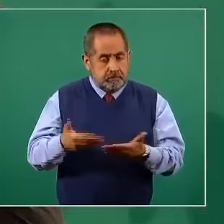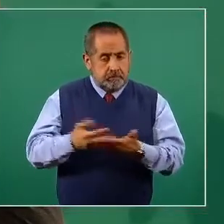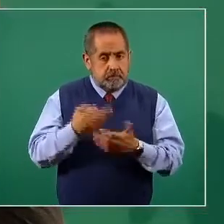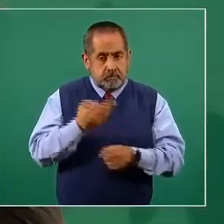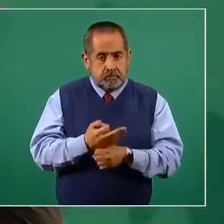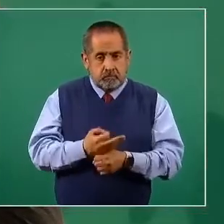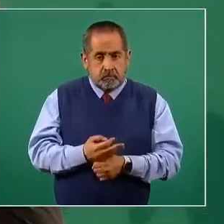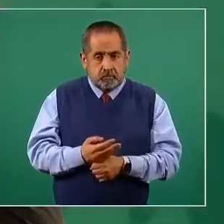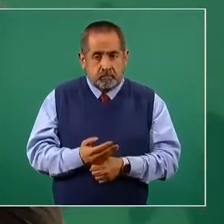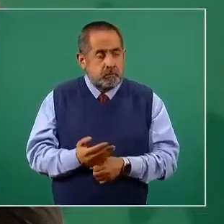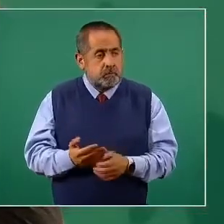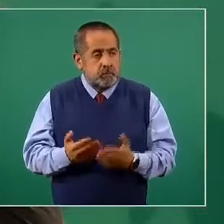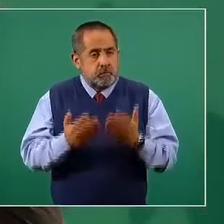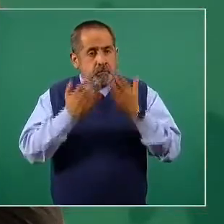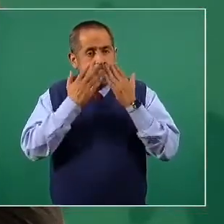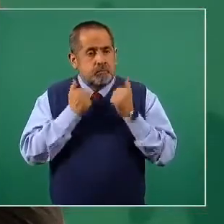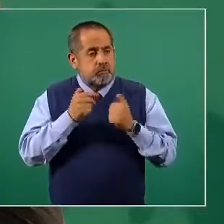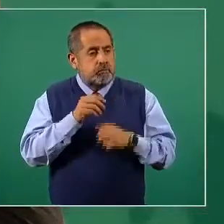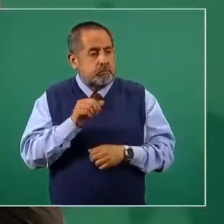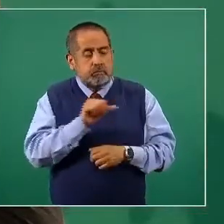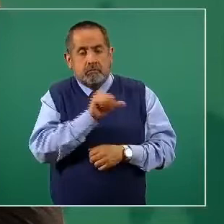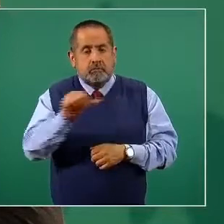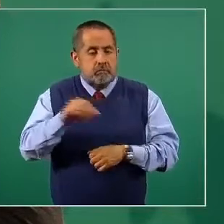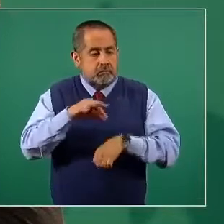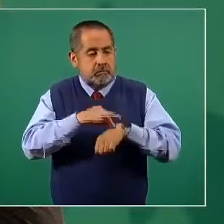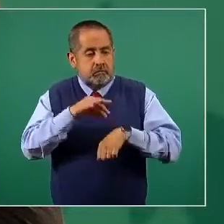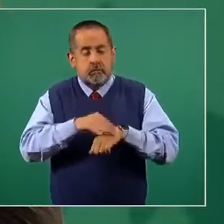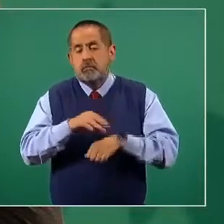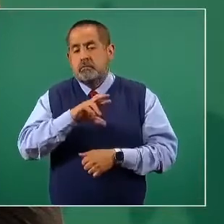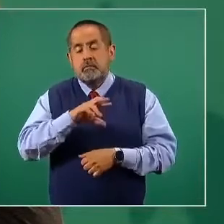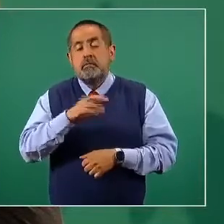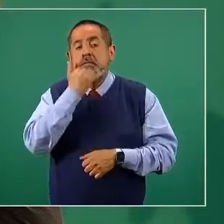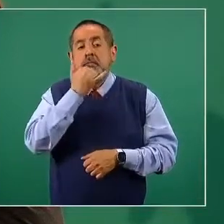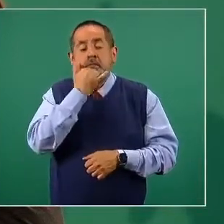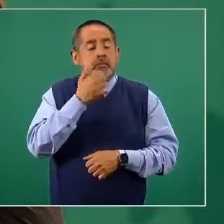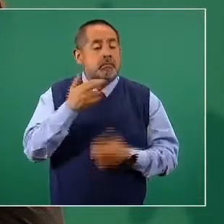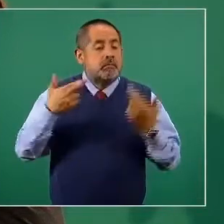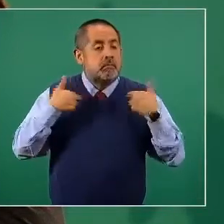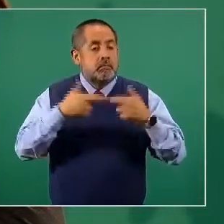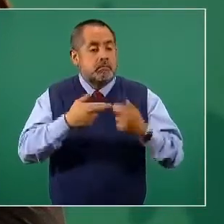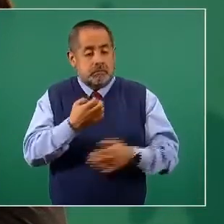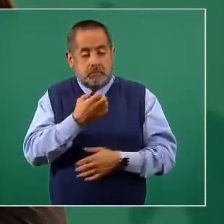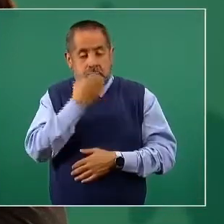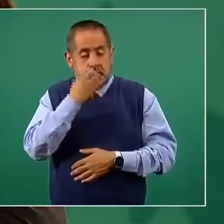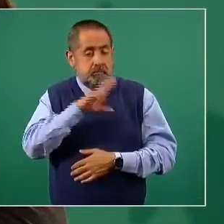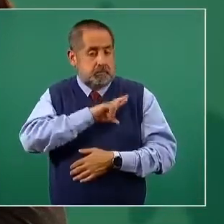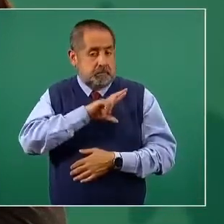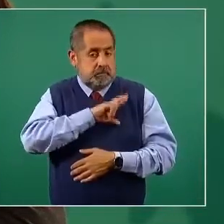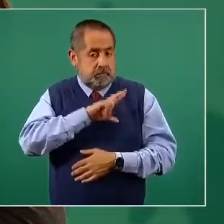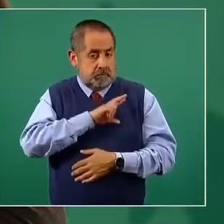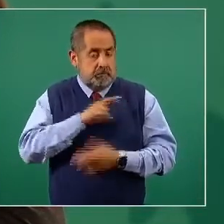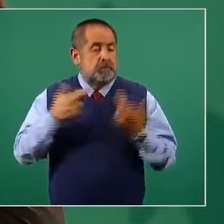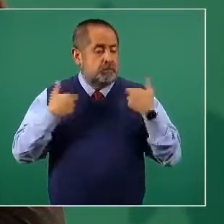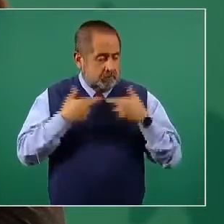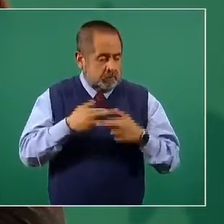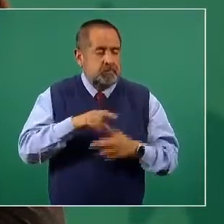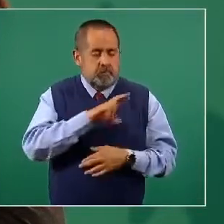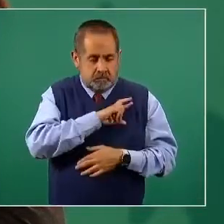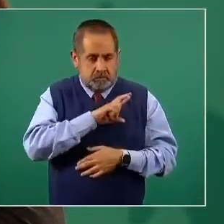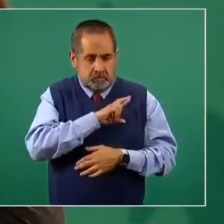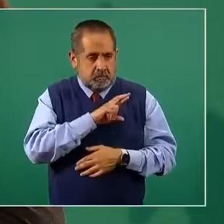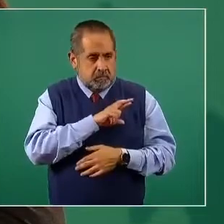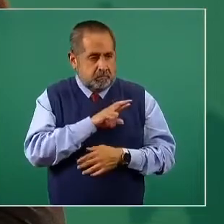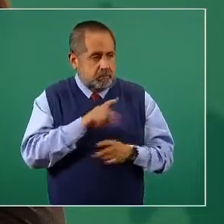no se han tomado en cuenta al personal educativo de las instituciones privadas, y que si